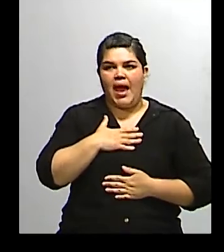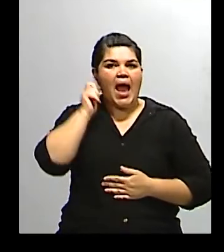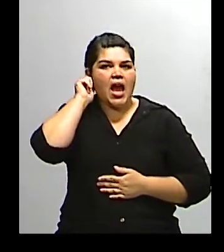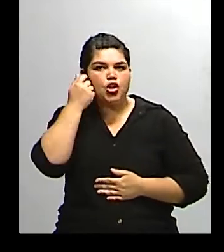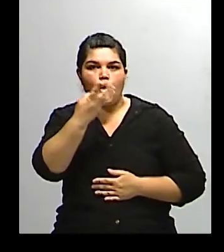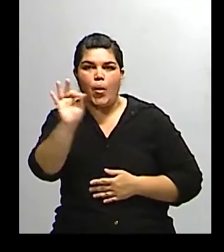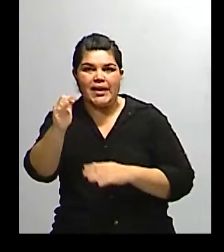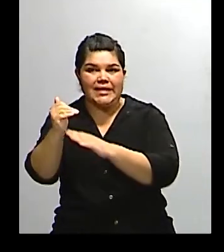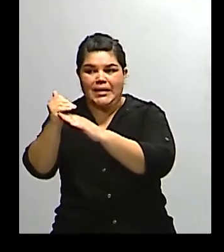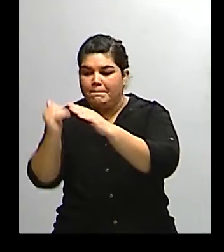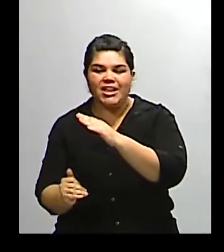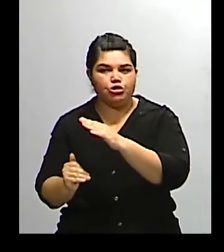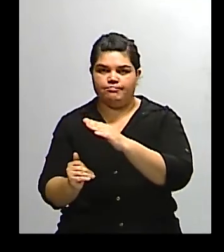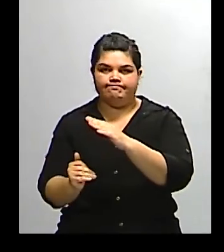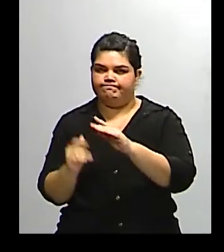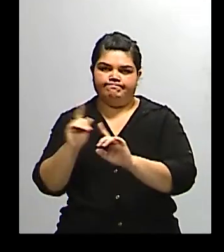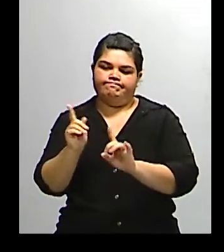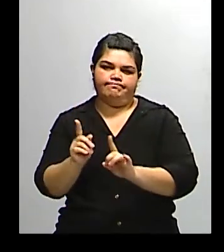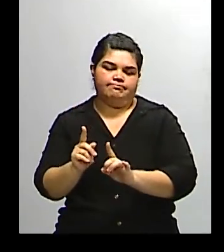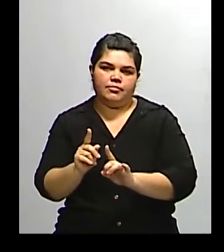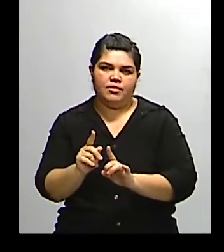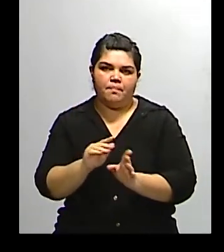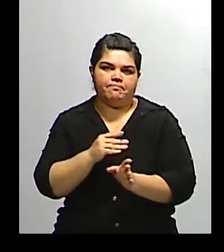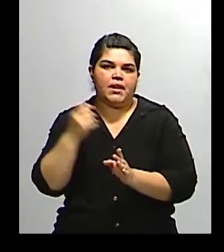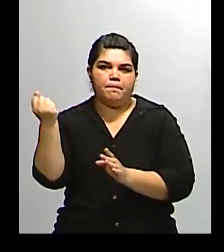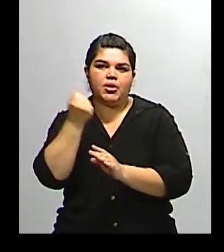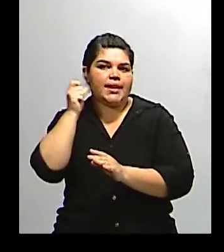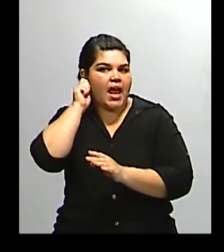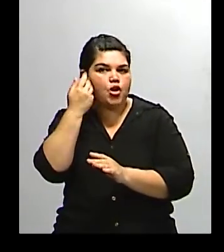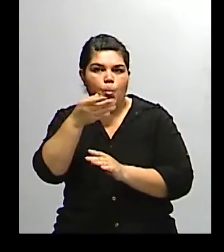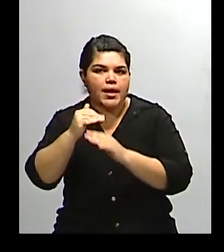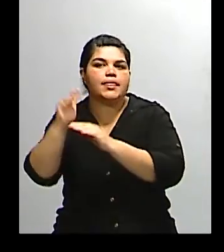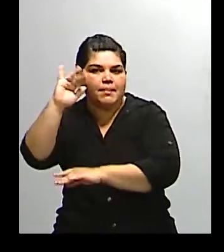tan satisfactoria. Sí. Lo que tiene el autoexamen mamario es que